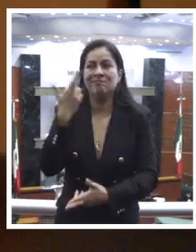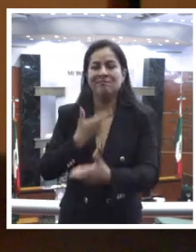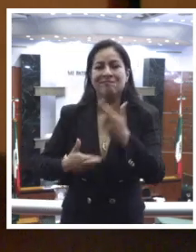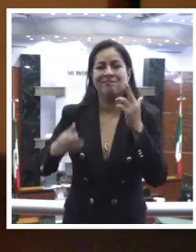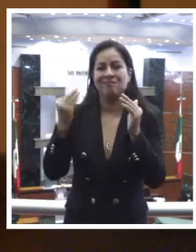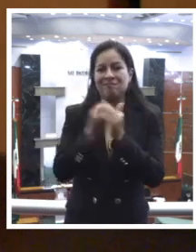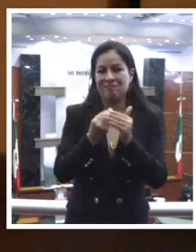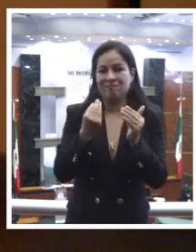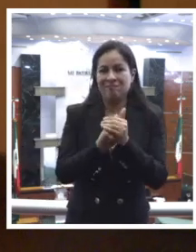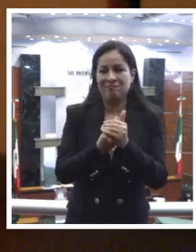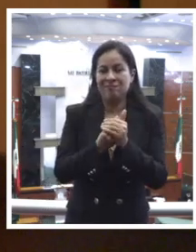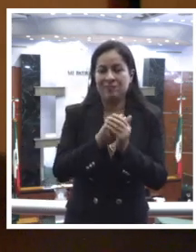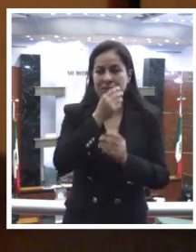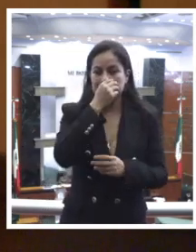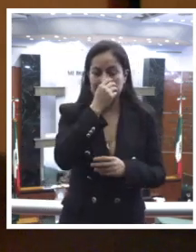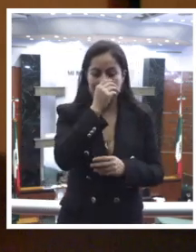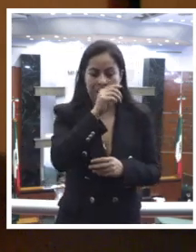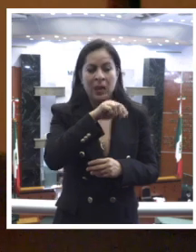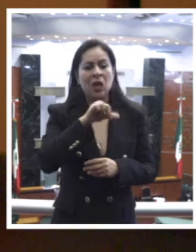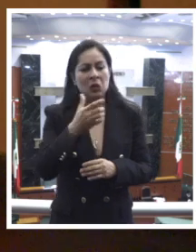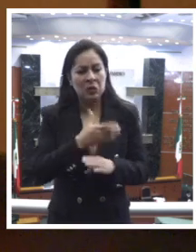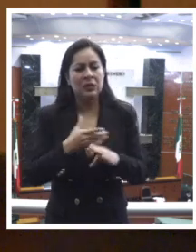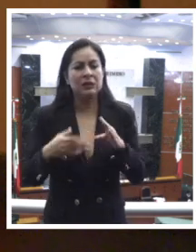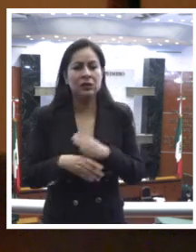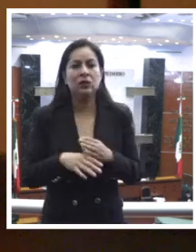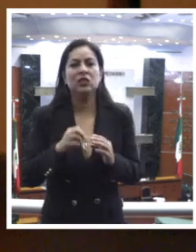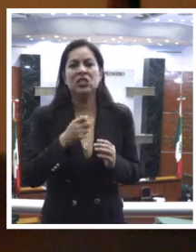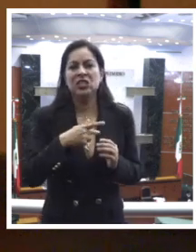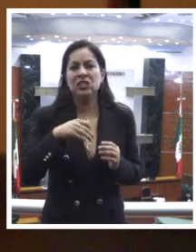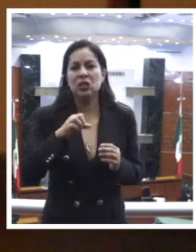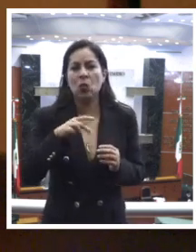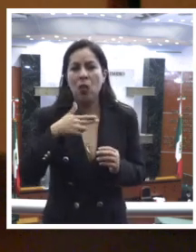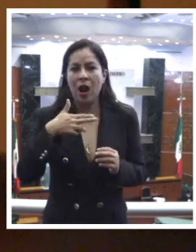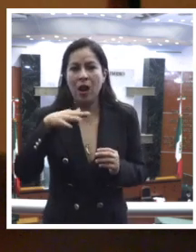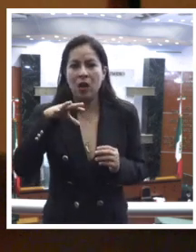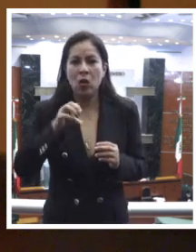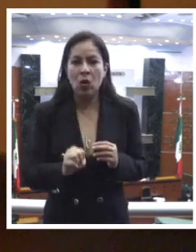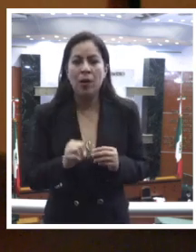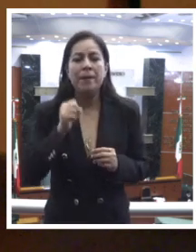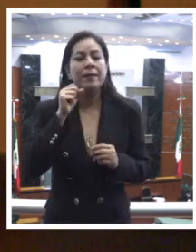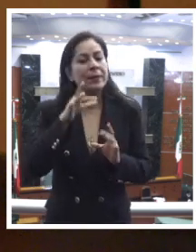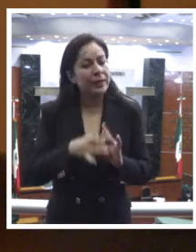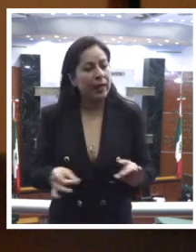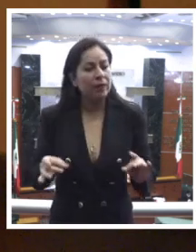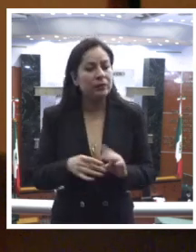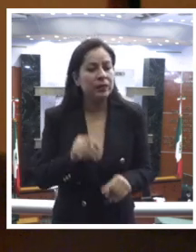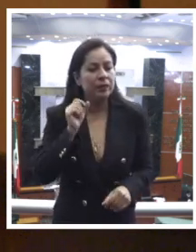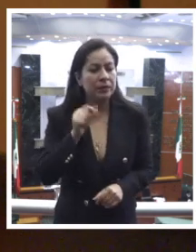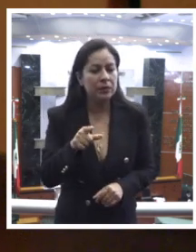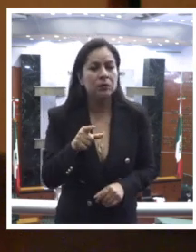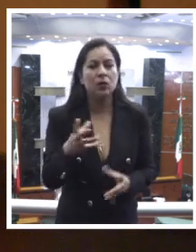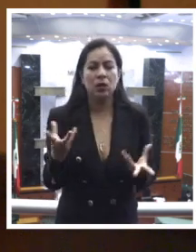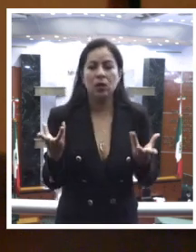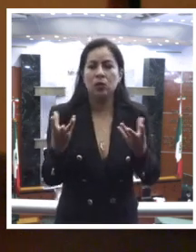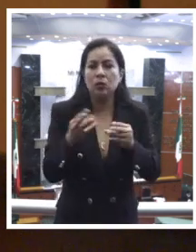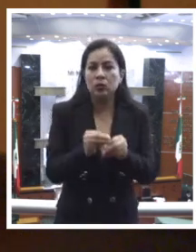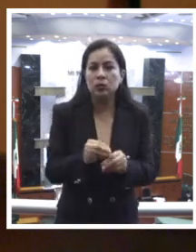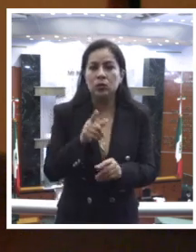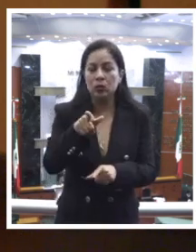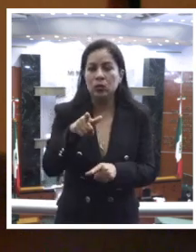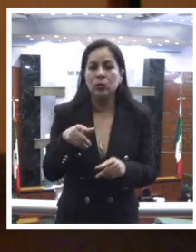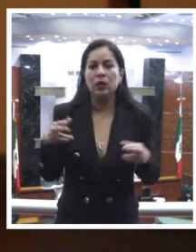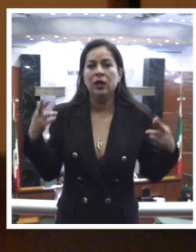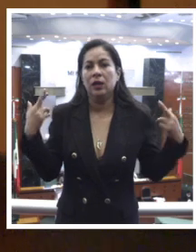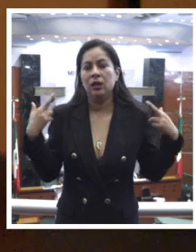las clases. Hay otros casos como el de Chichihualco, también quiero mencionar aquí que junto con la estructura